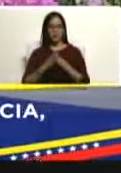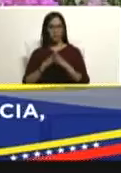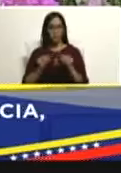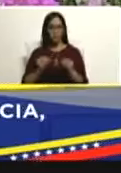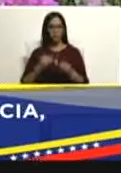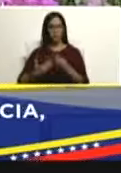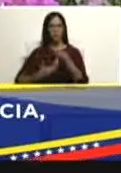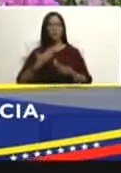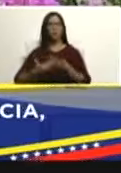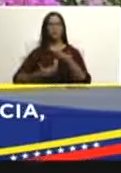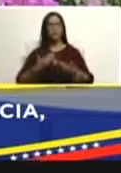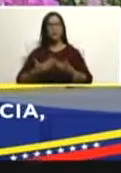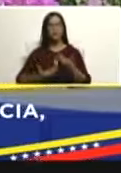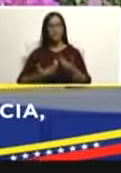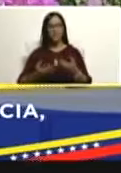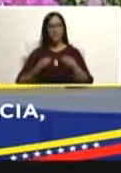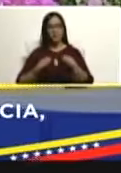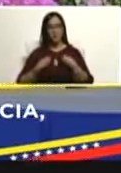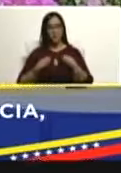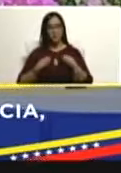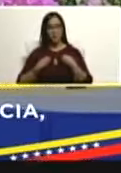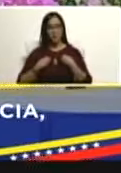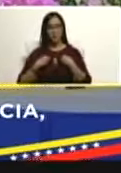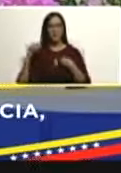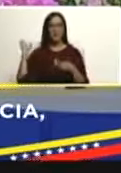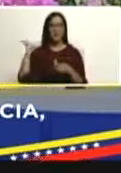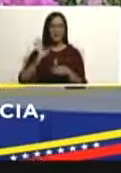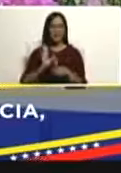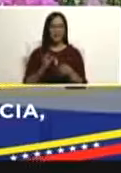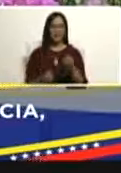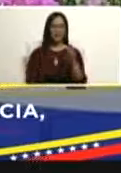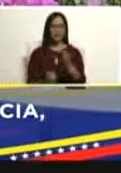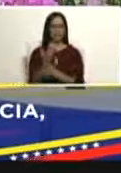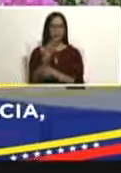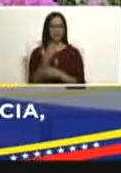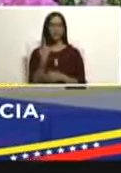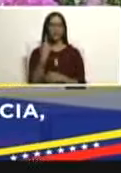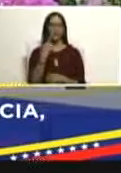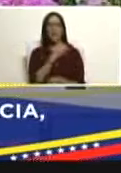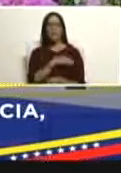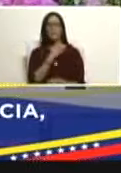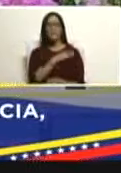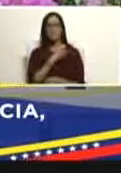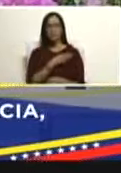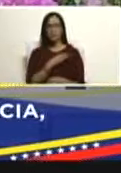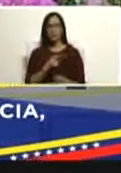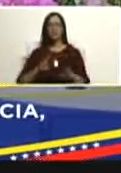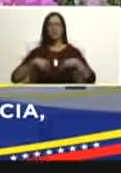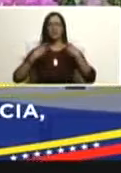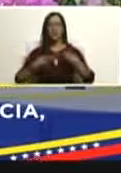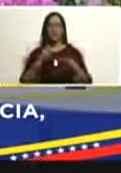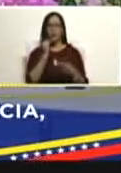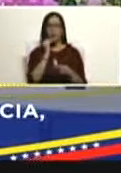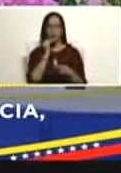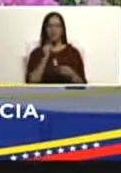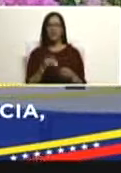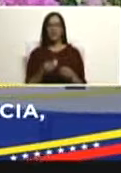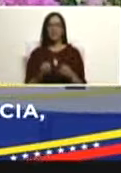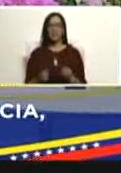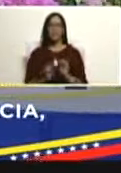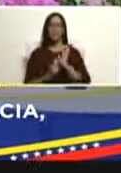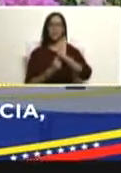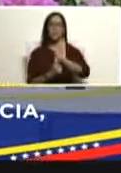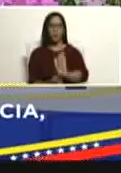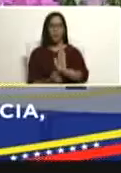vivido para llegar a lanzar una gran misión de nueva generación que ponga la ciencia,